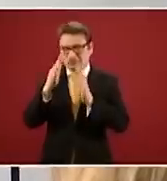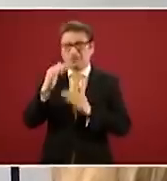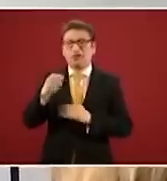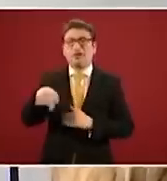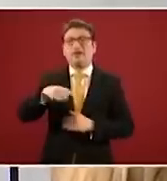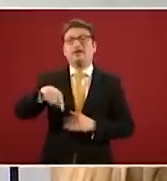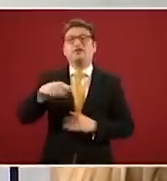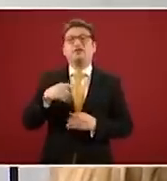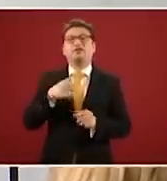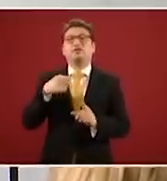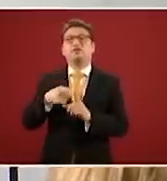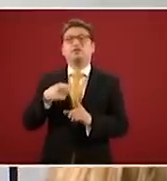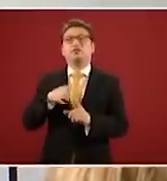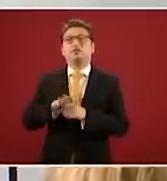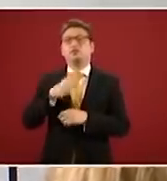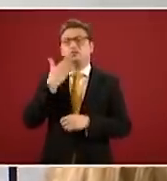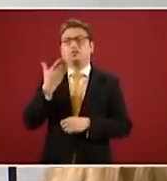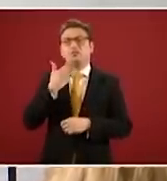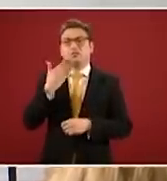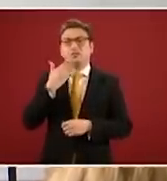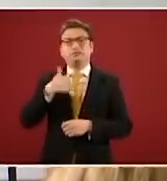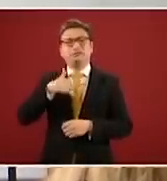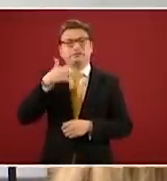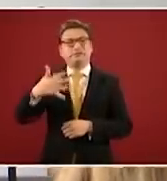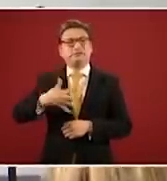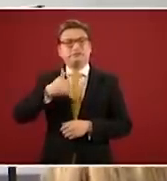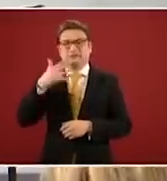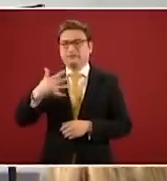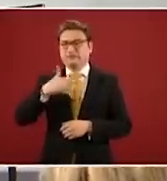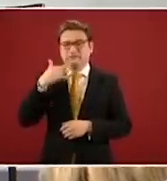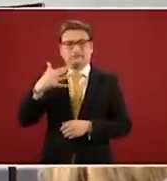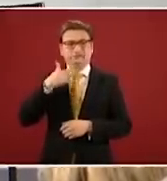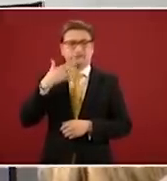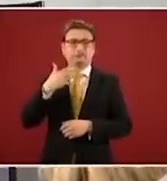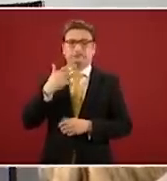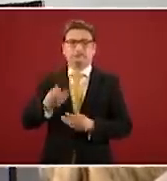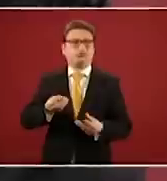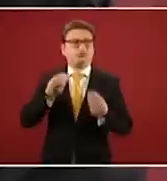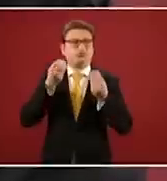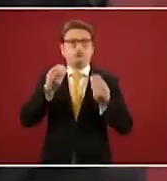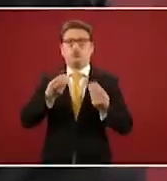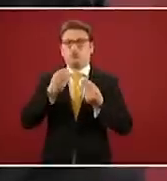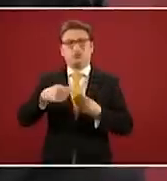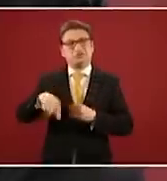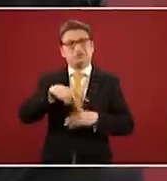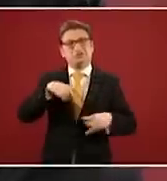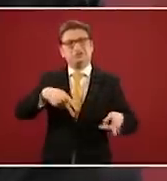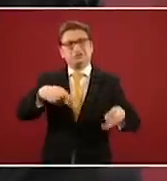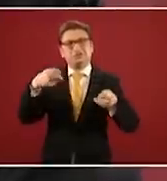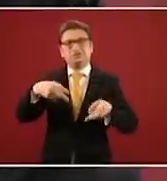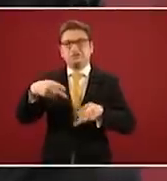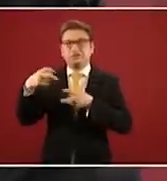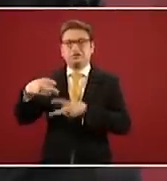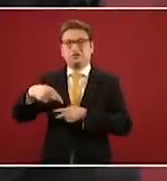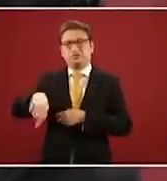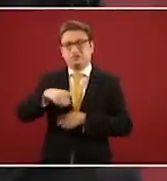distintivo fue la corrupción, el bandidaje